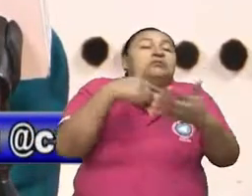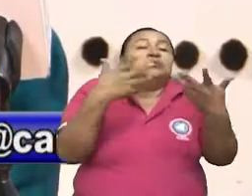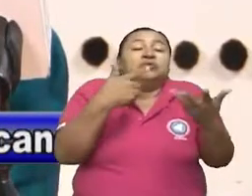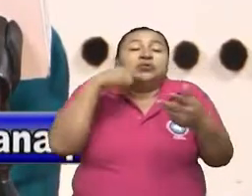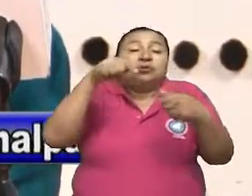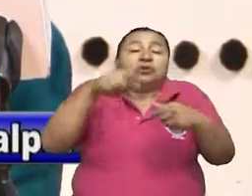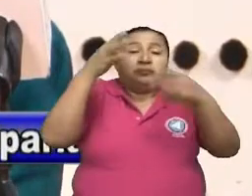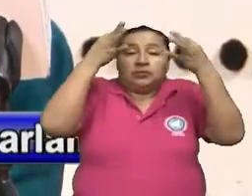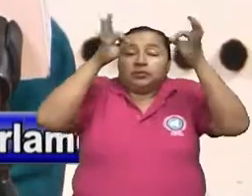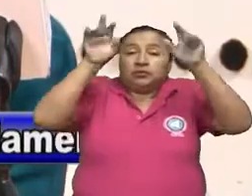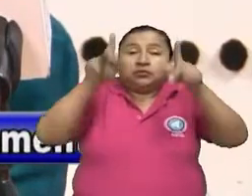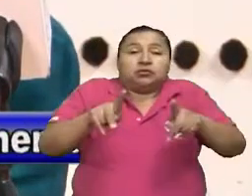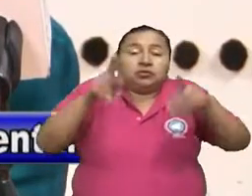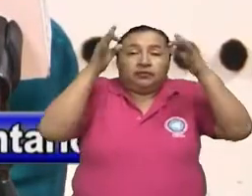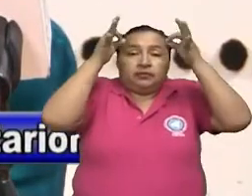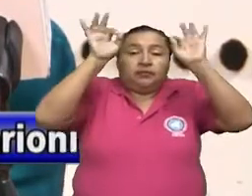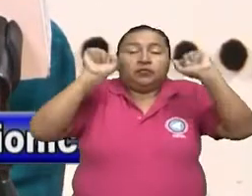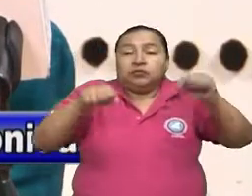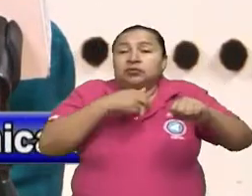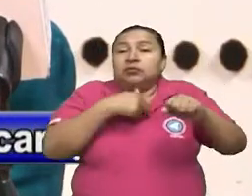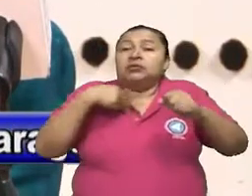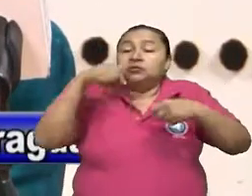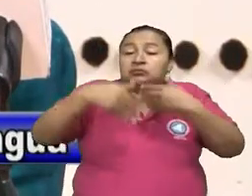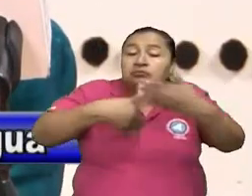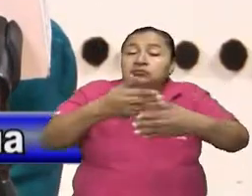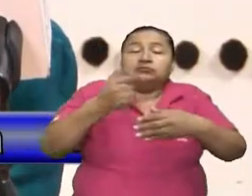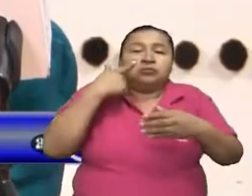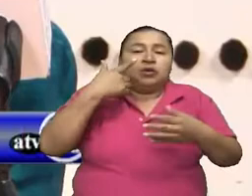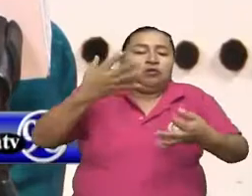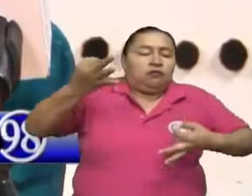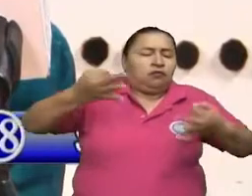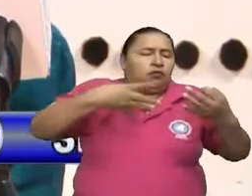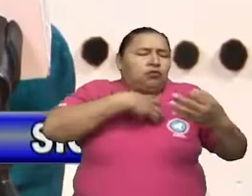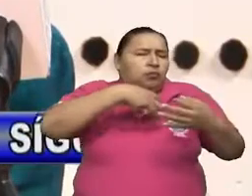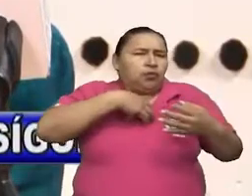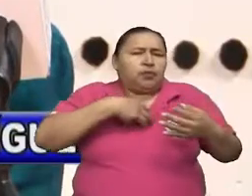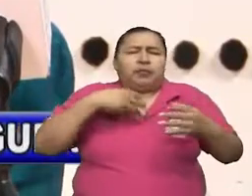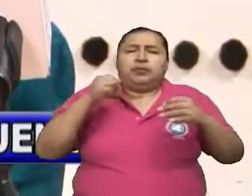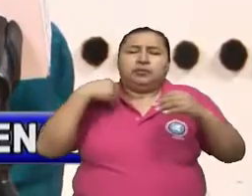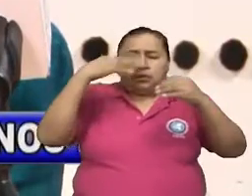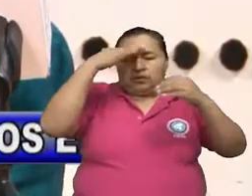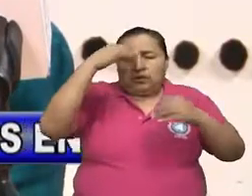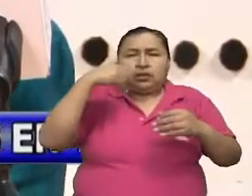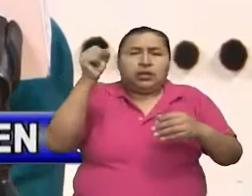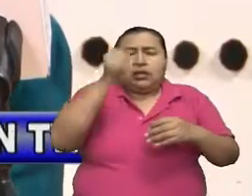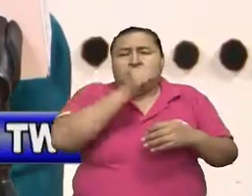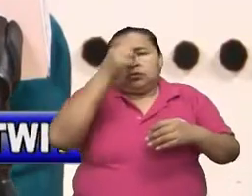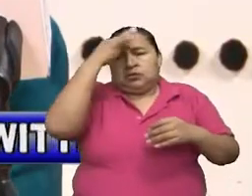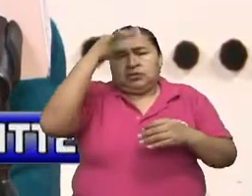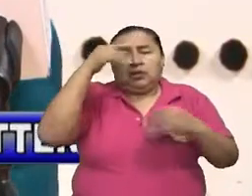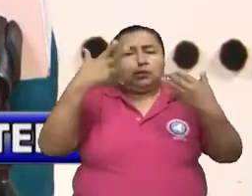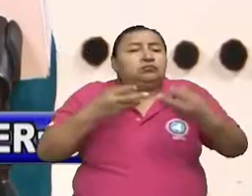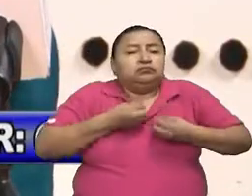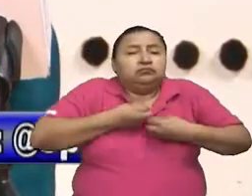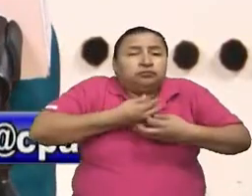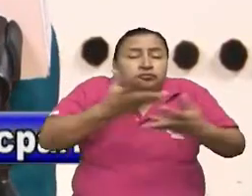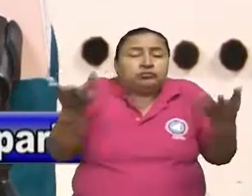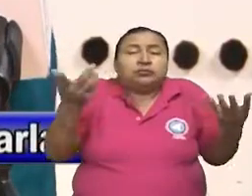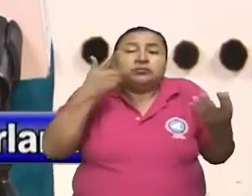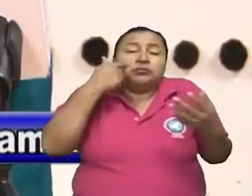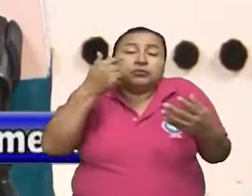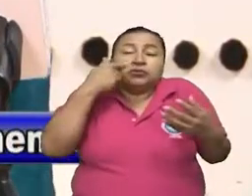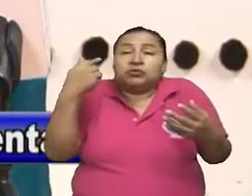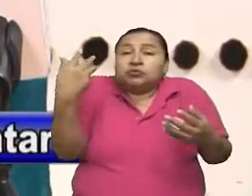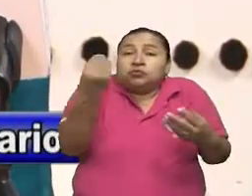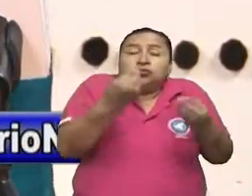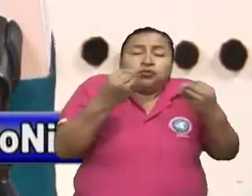una figura que llevó el folclor mexicano y las canciones mexicanas a ser conocidas en